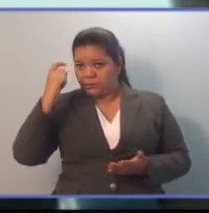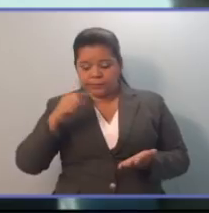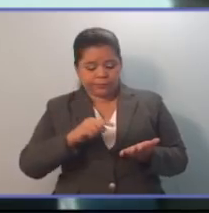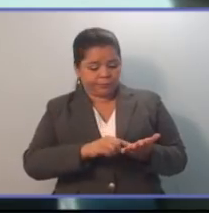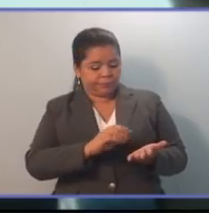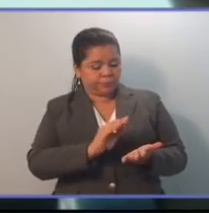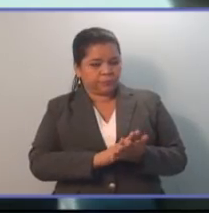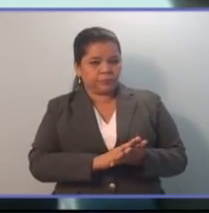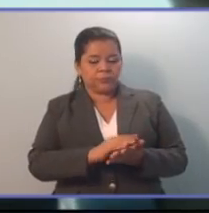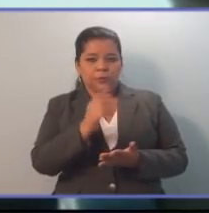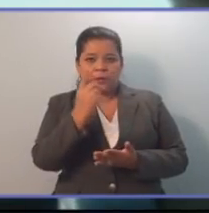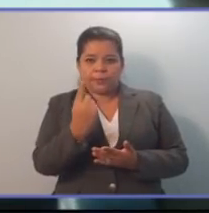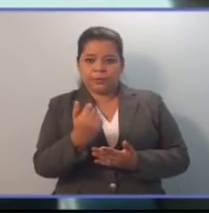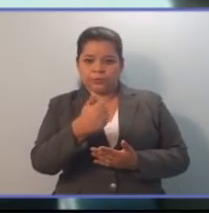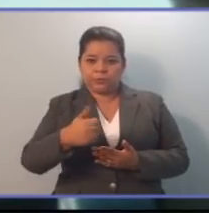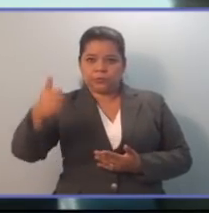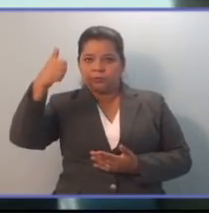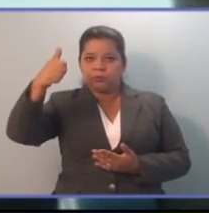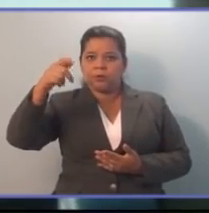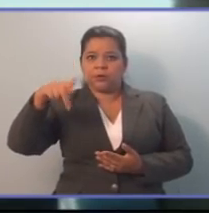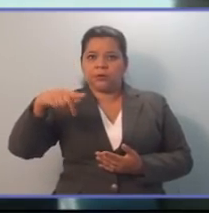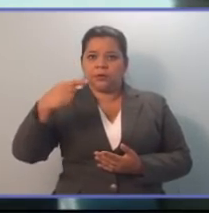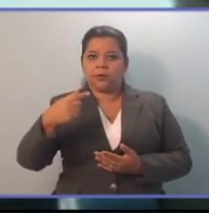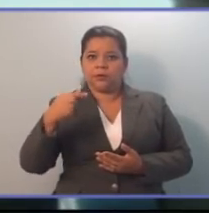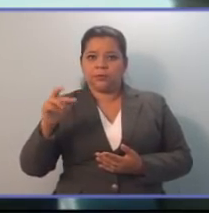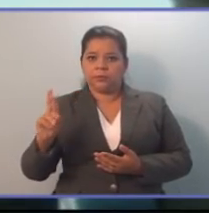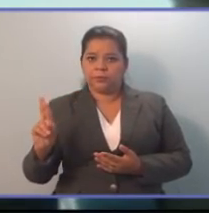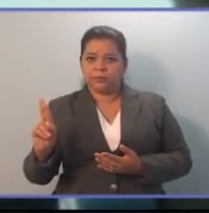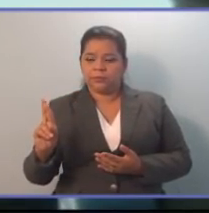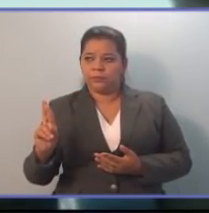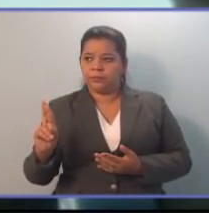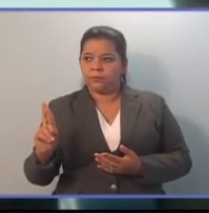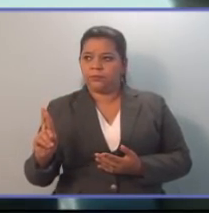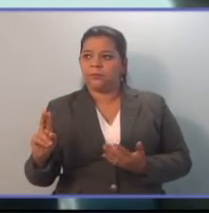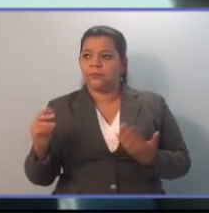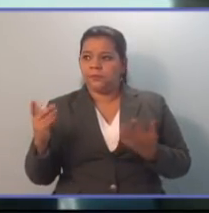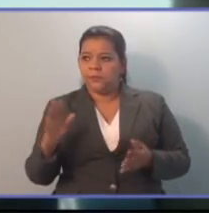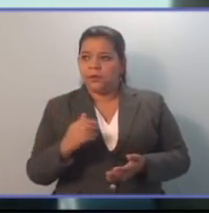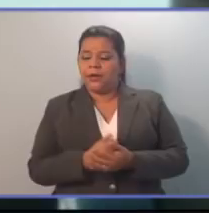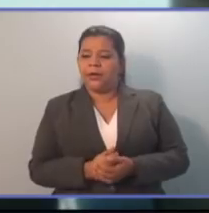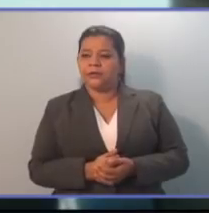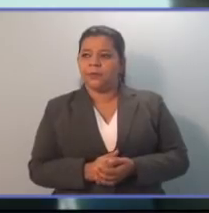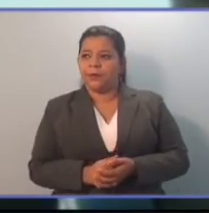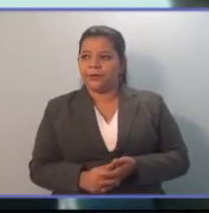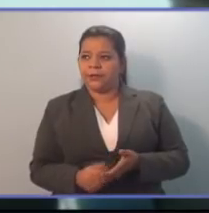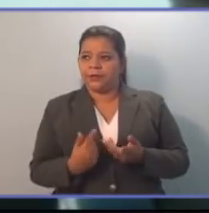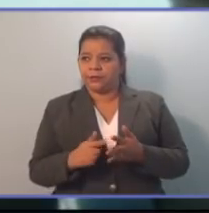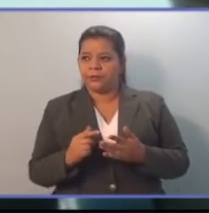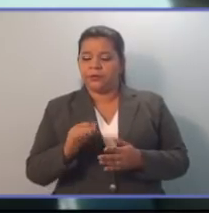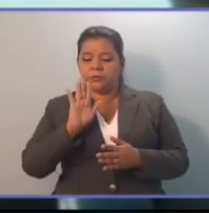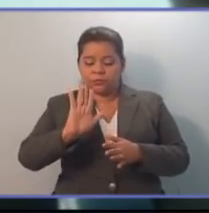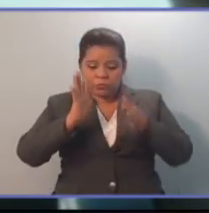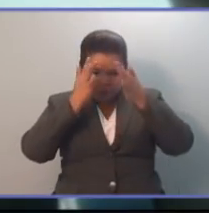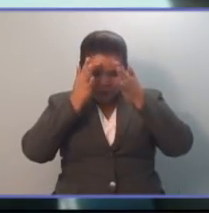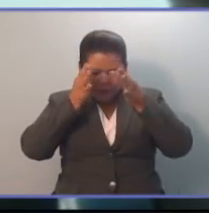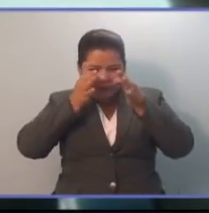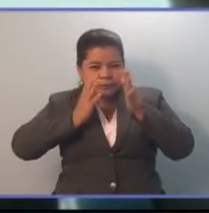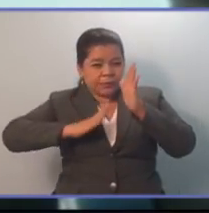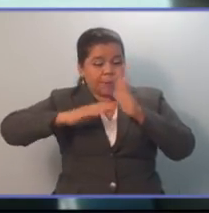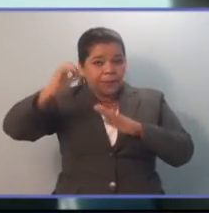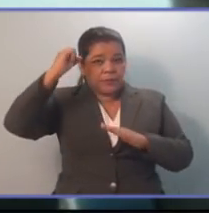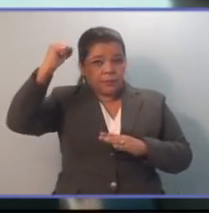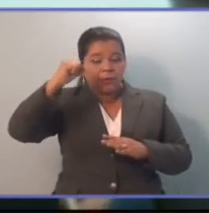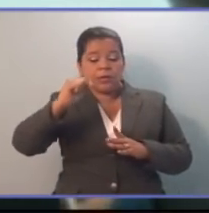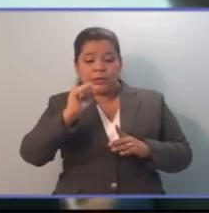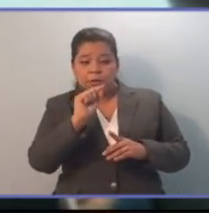como Procuradora General de la República, me gustaría saber cuál ha sido las decisiones más trascendentales que ha tenido